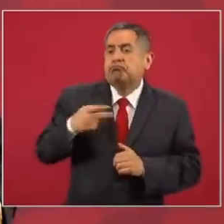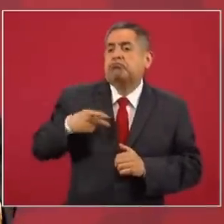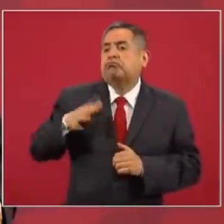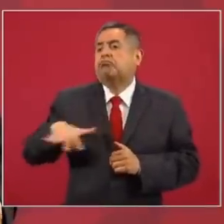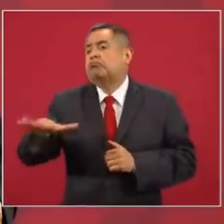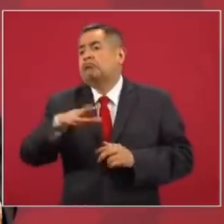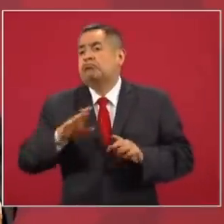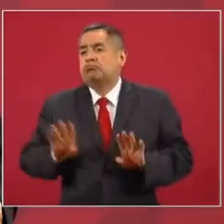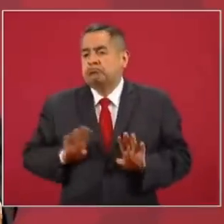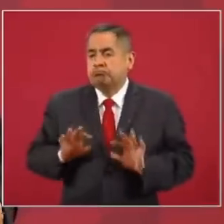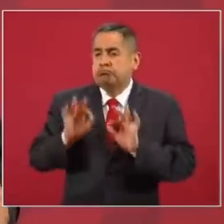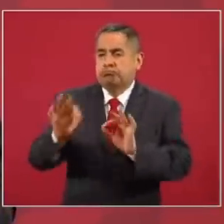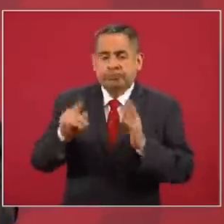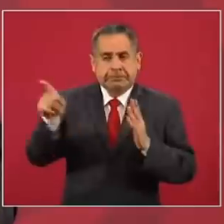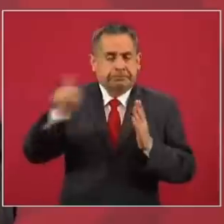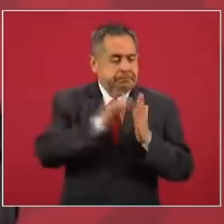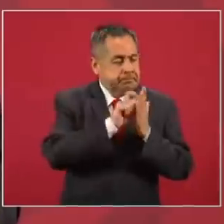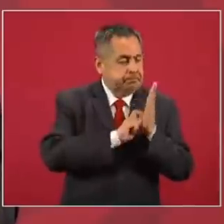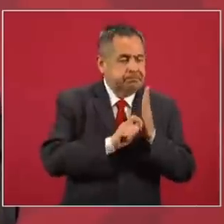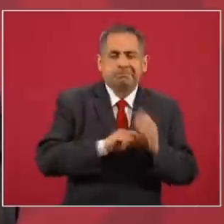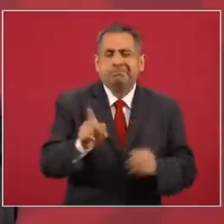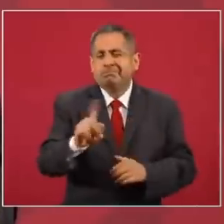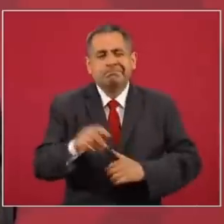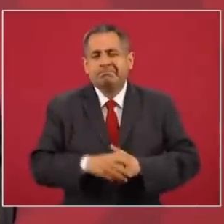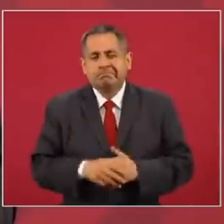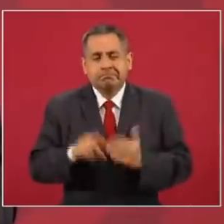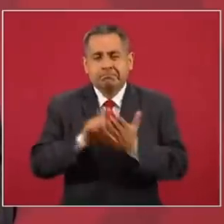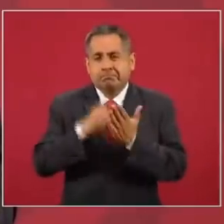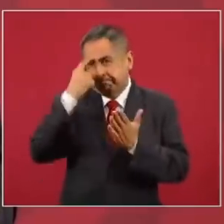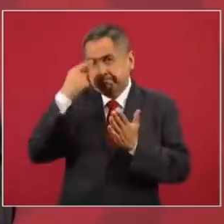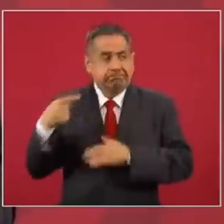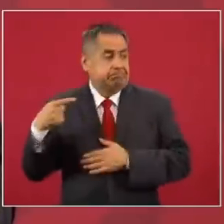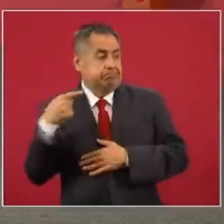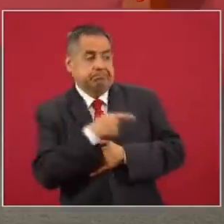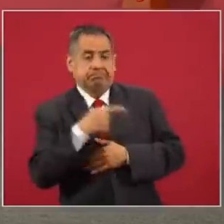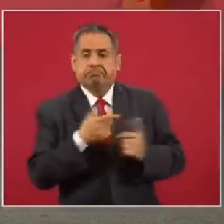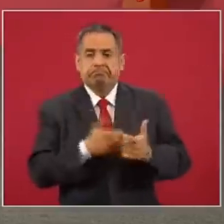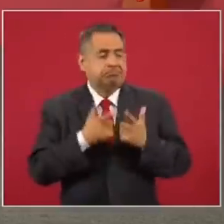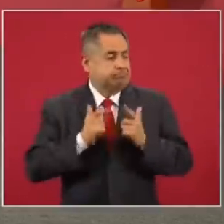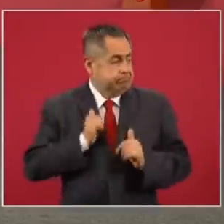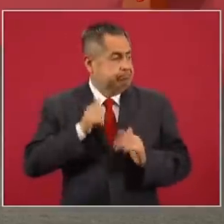pueblo, se hicieron pensando en beneficiar a un grupo,